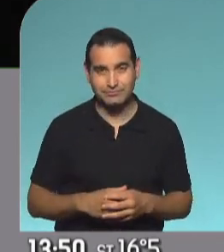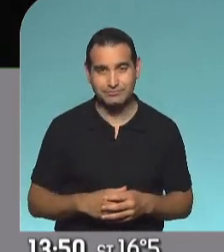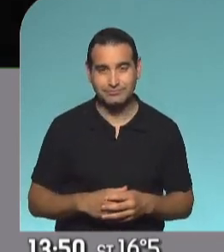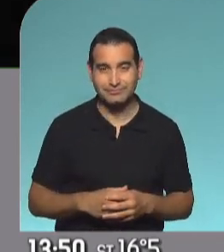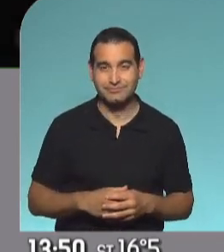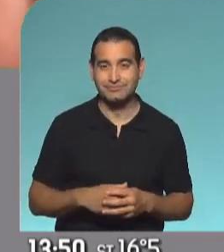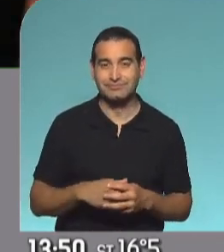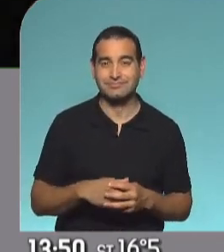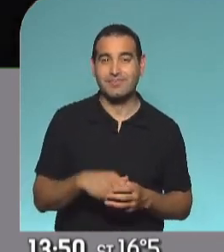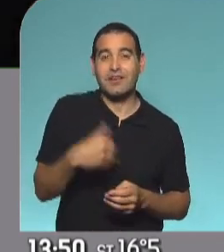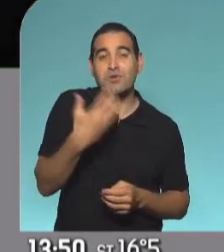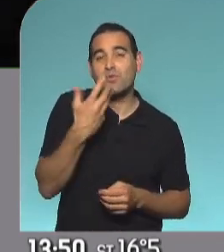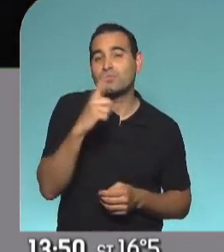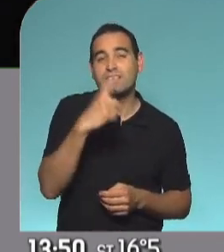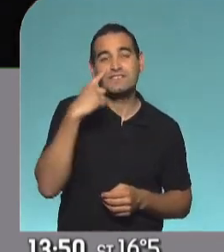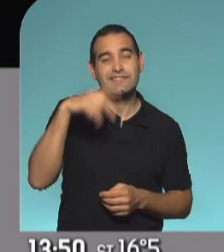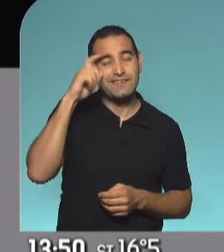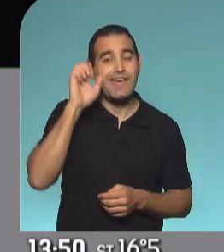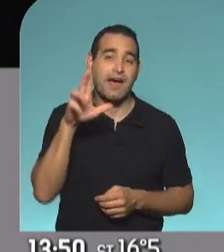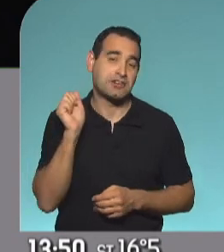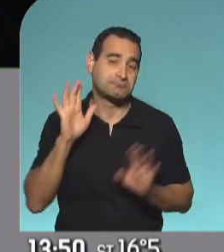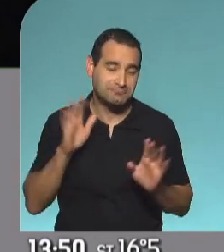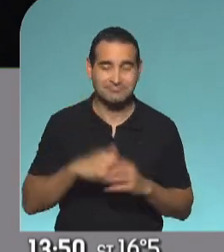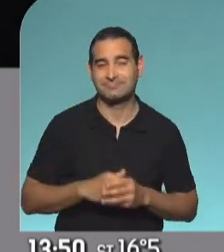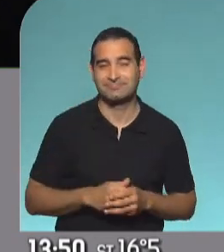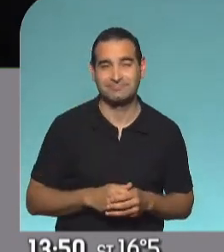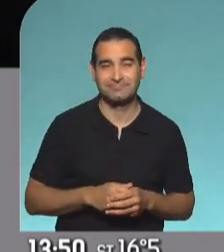Yo me quedo con las de Cinear, voy a ver Corsario otra vez la de Perrone. Buen fin de semana.